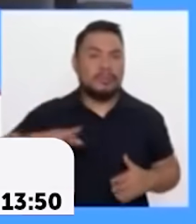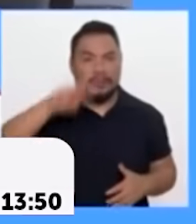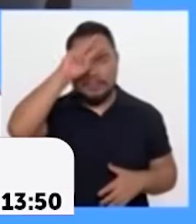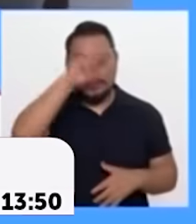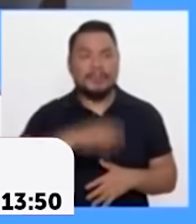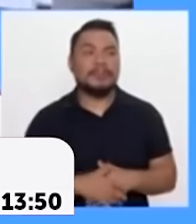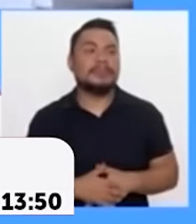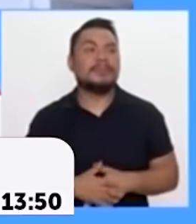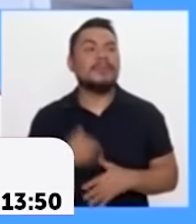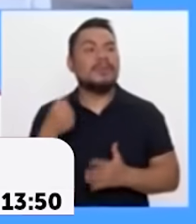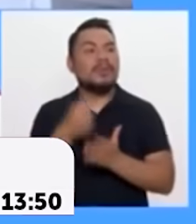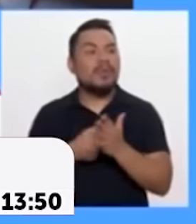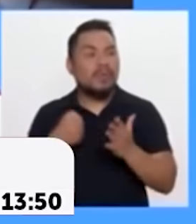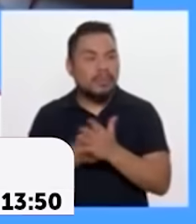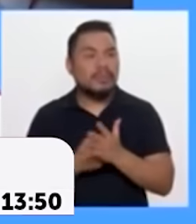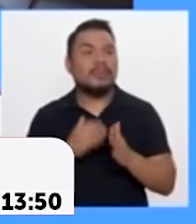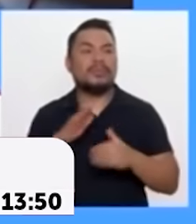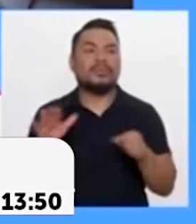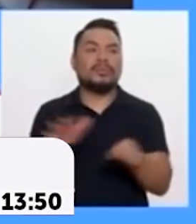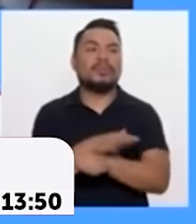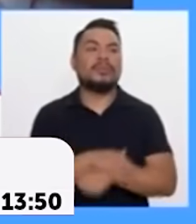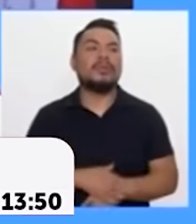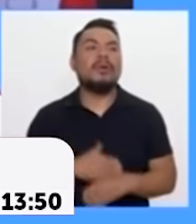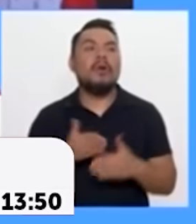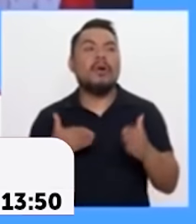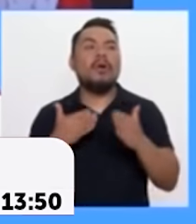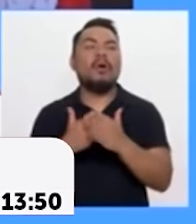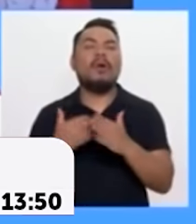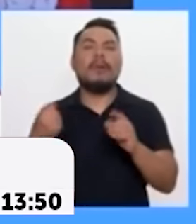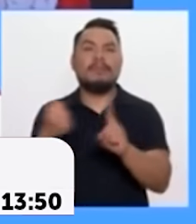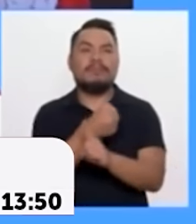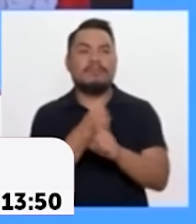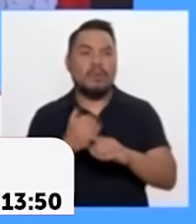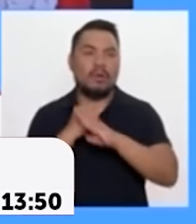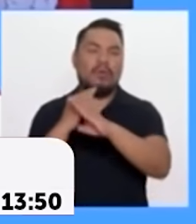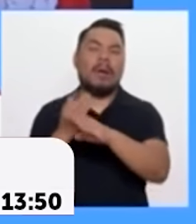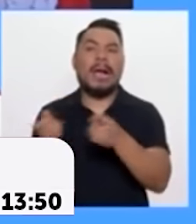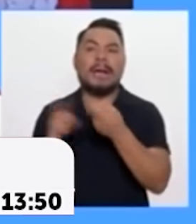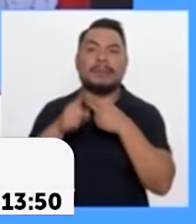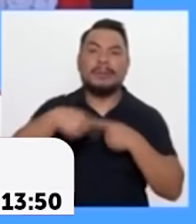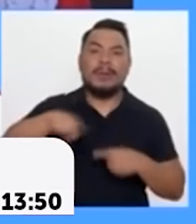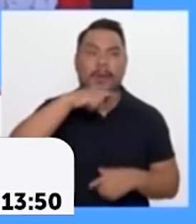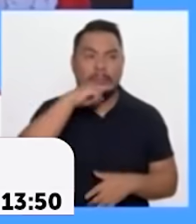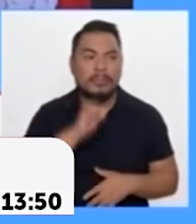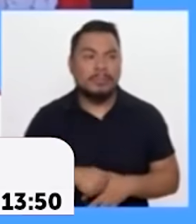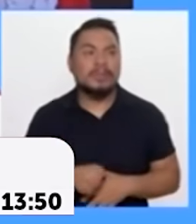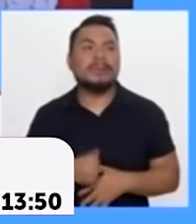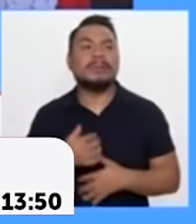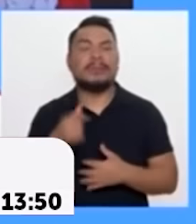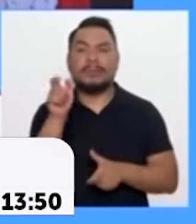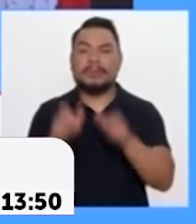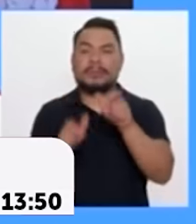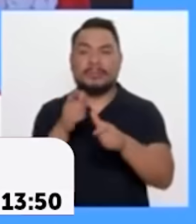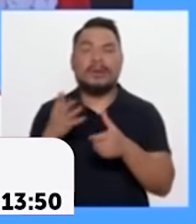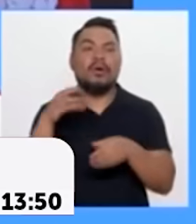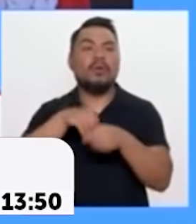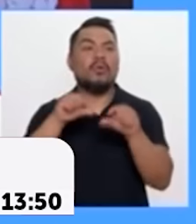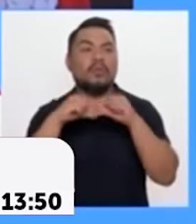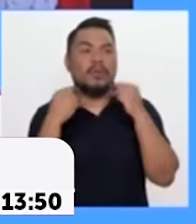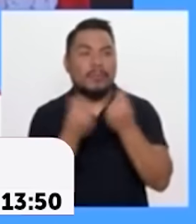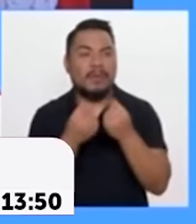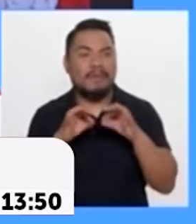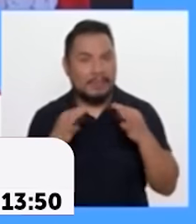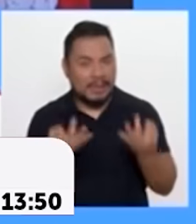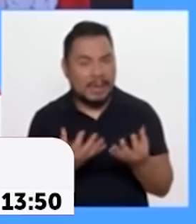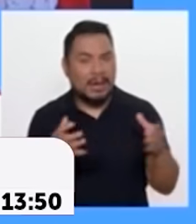Luchamos frontalmente contra la violencia hacia las mujeres e integrantes del grupo familiar. Este